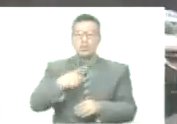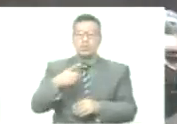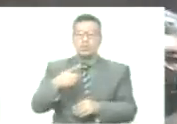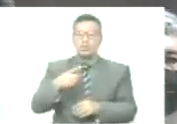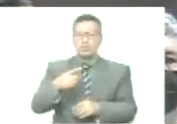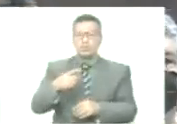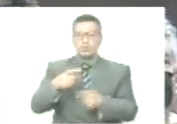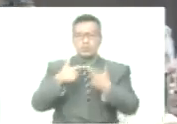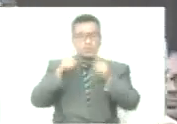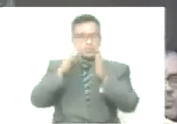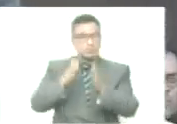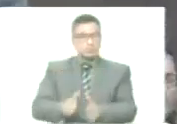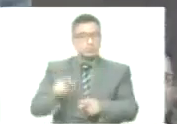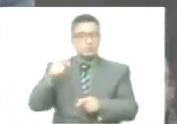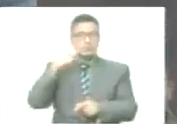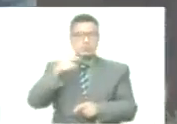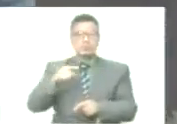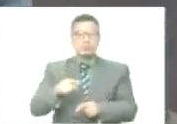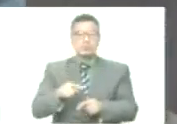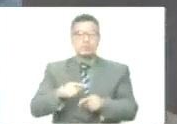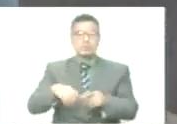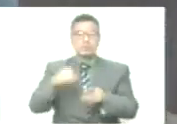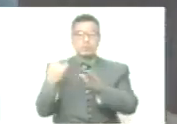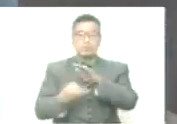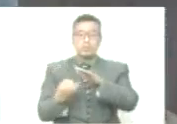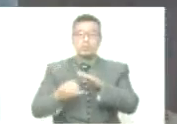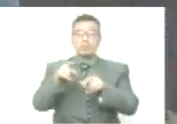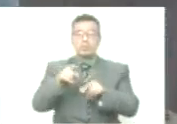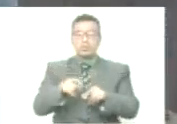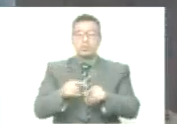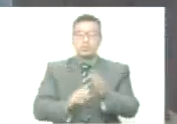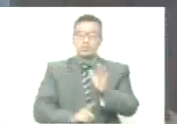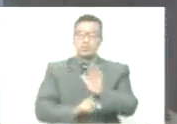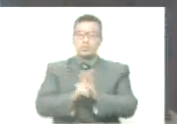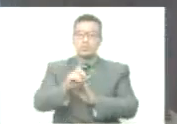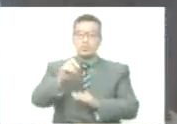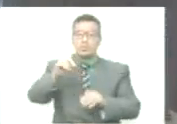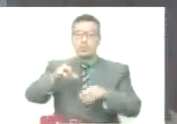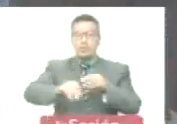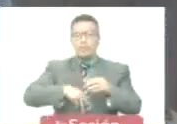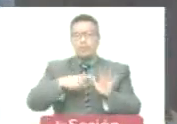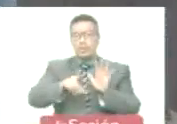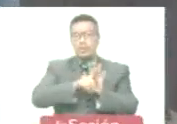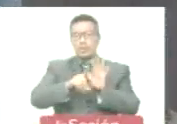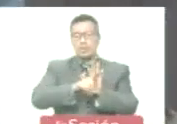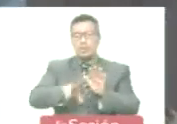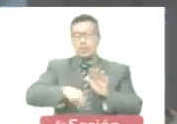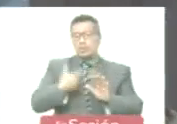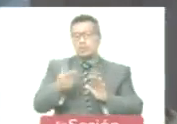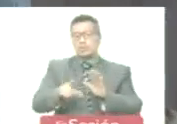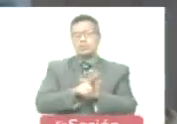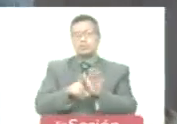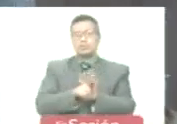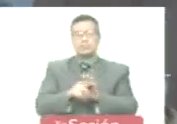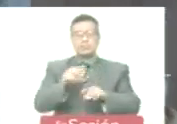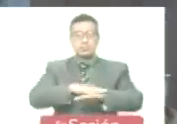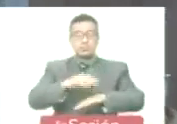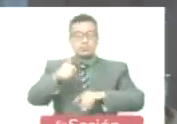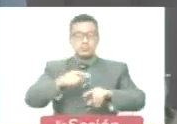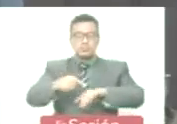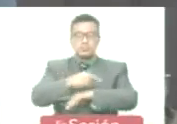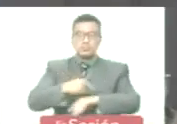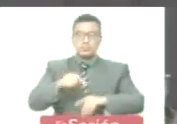que toda institucionalidad emerge del poder legislativo. Y ese poder legislativo, que dentro de los